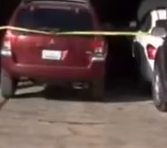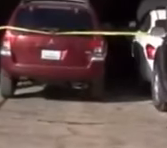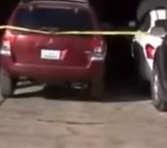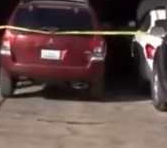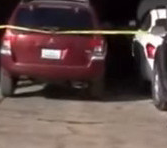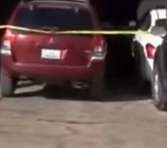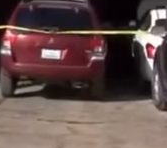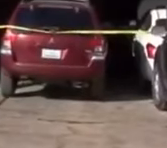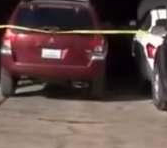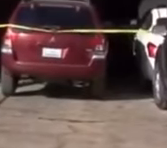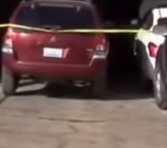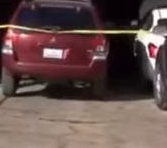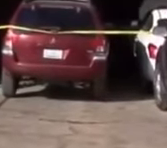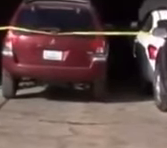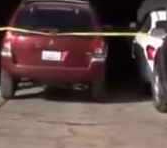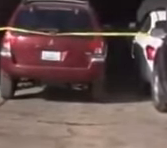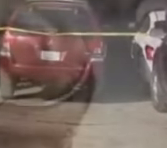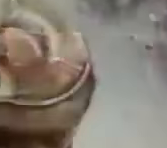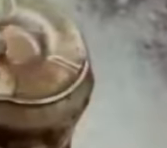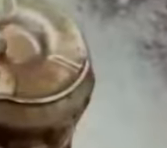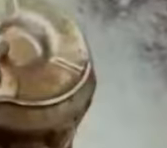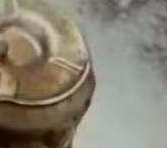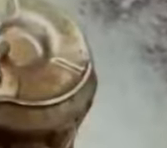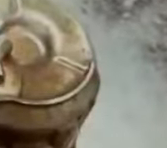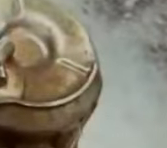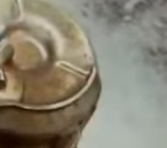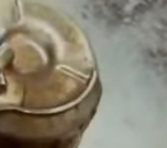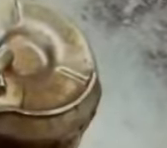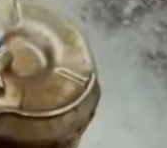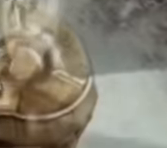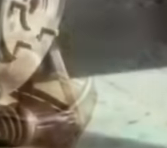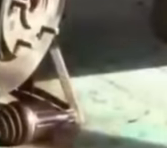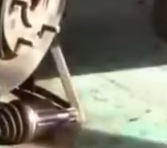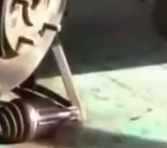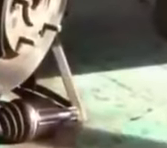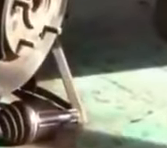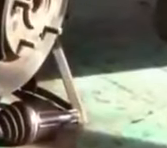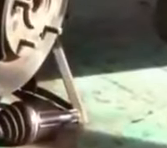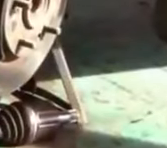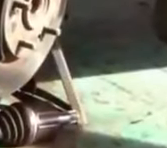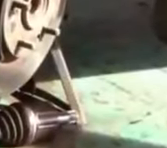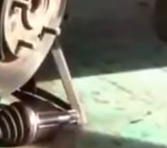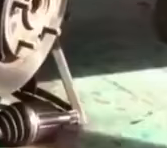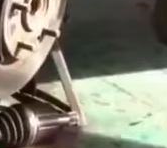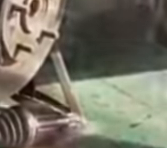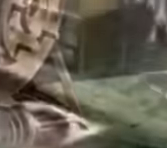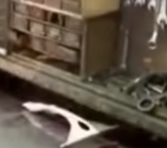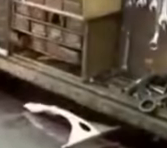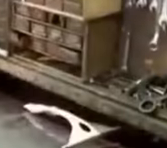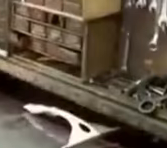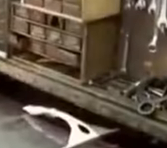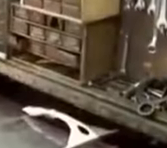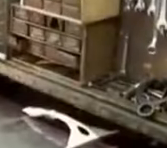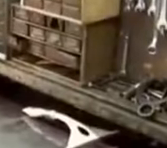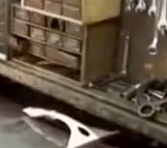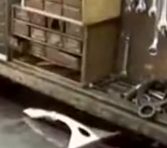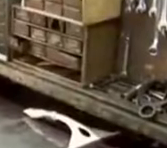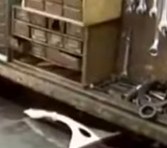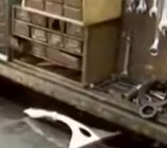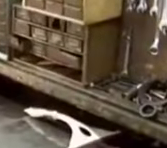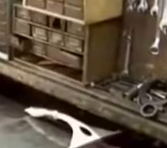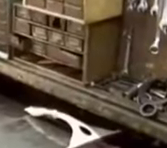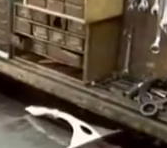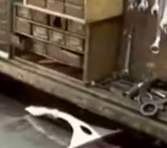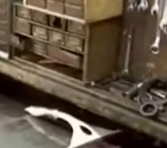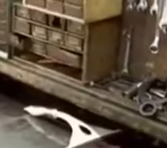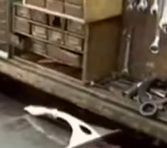Transmisiones AR. Somos desde hace 30 años especialistas en mantenimiento y reparación de todo